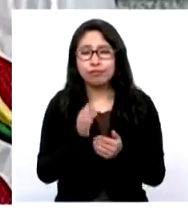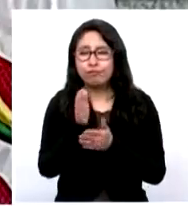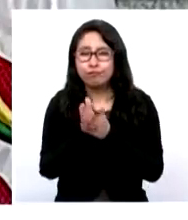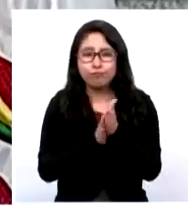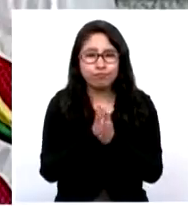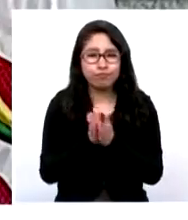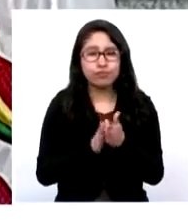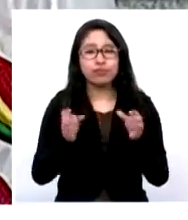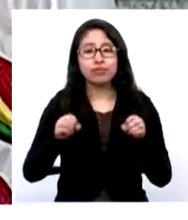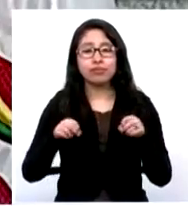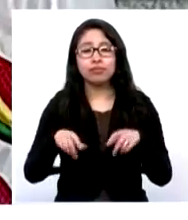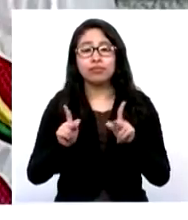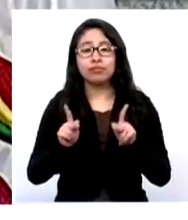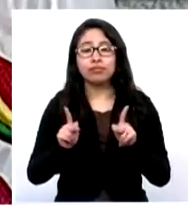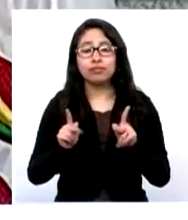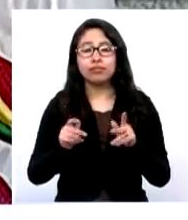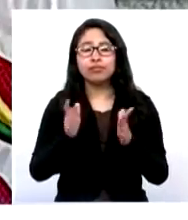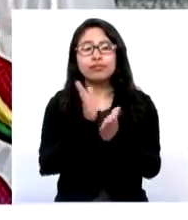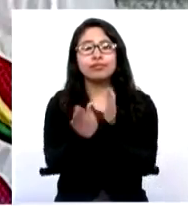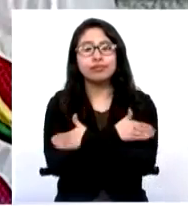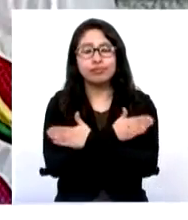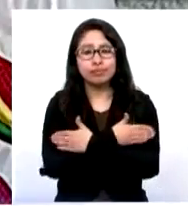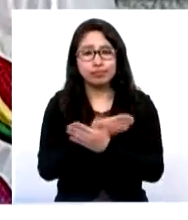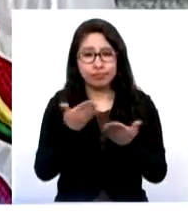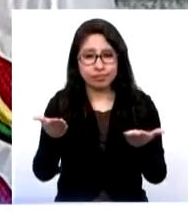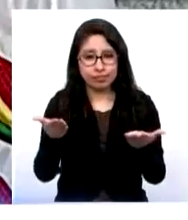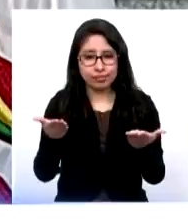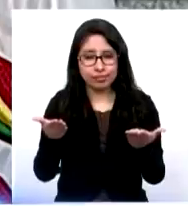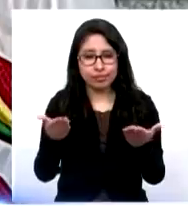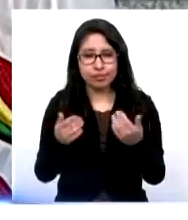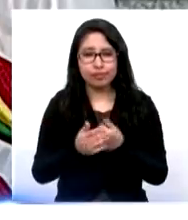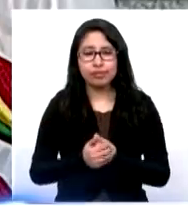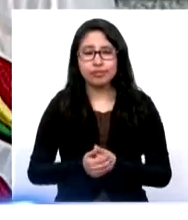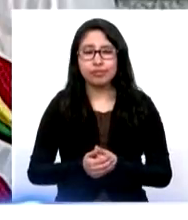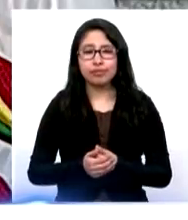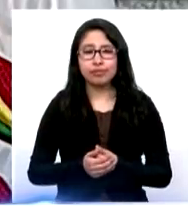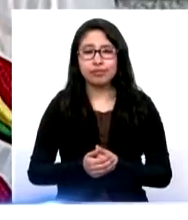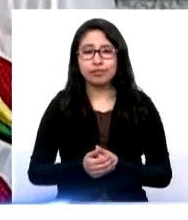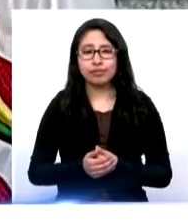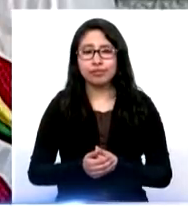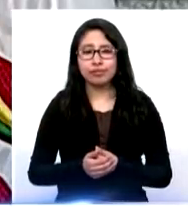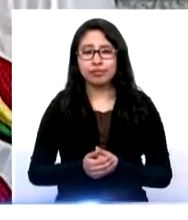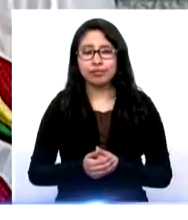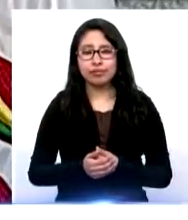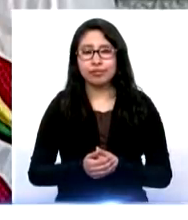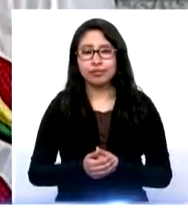la oportunidad para saludarla con la mayor de mis consideraciones.